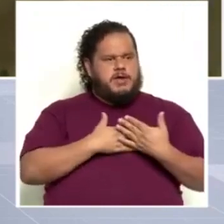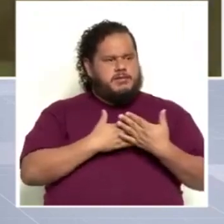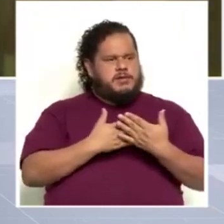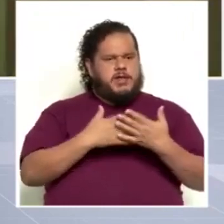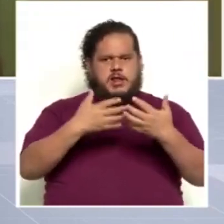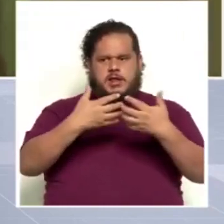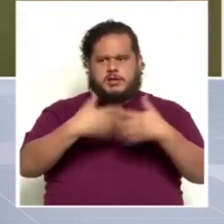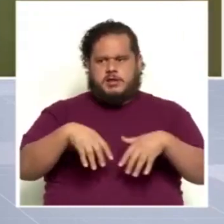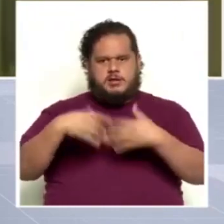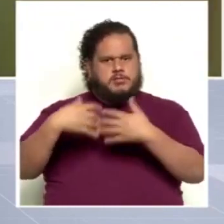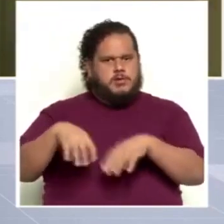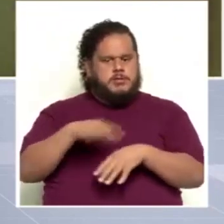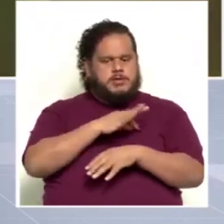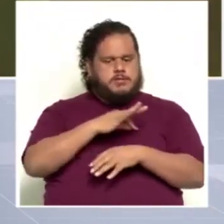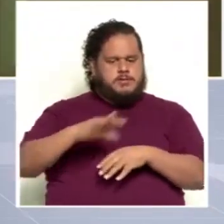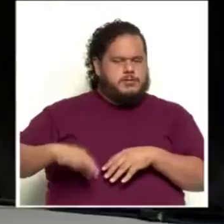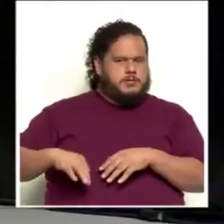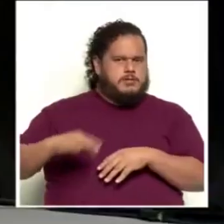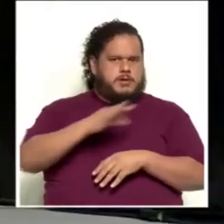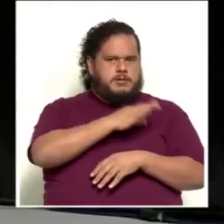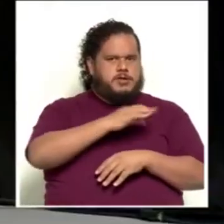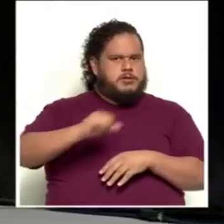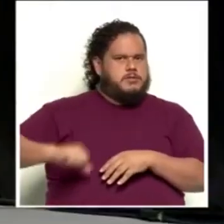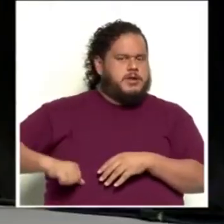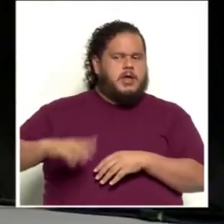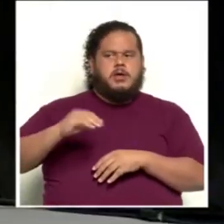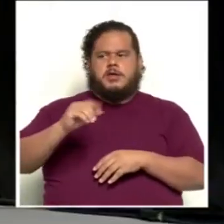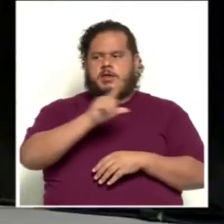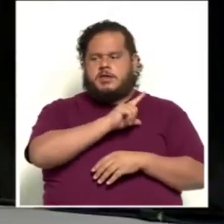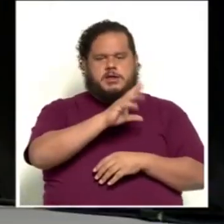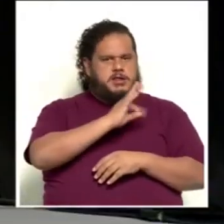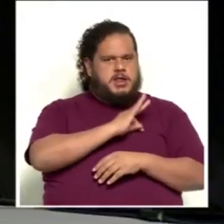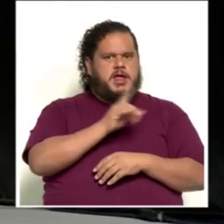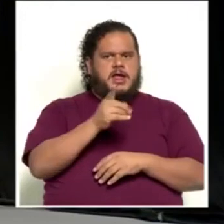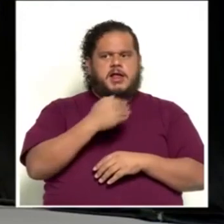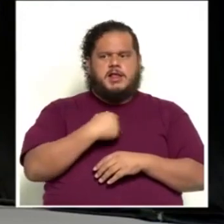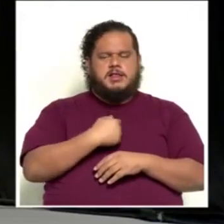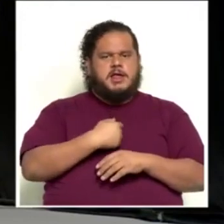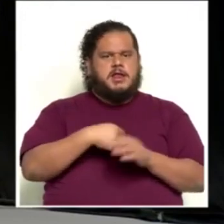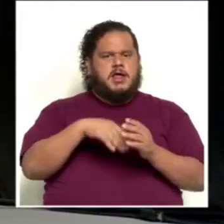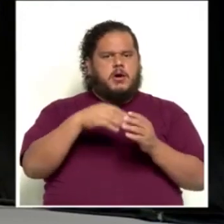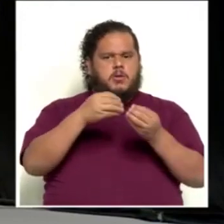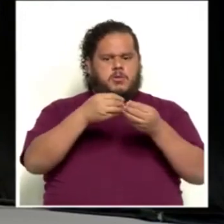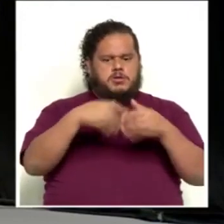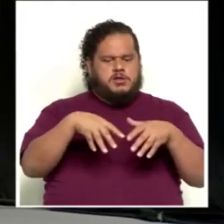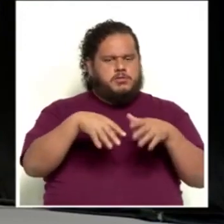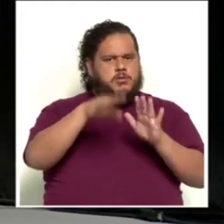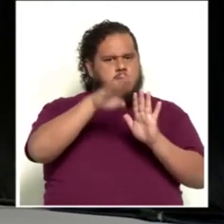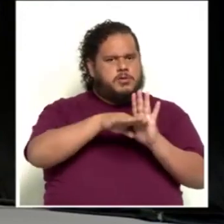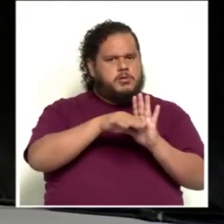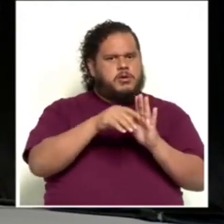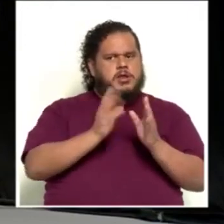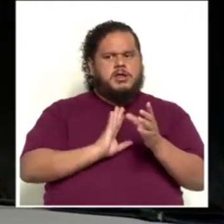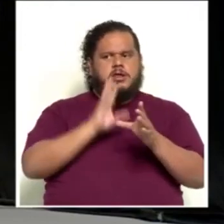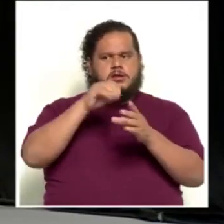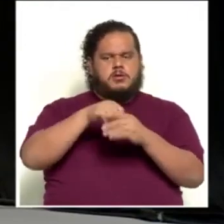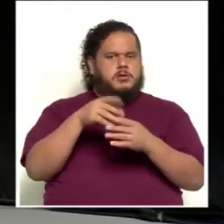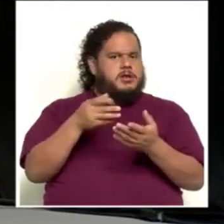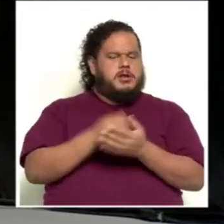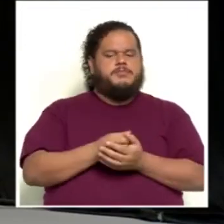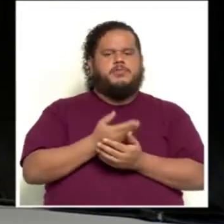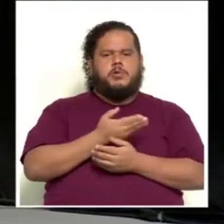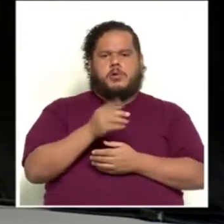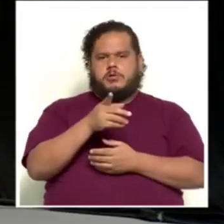desplome de los otros dos, que él tiene un desplome relativamente menor y logra colarse. ¿Es así? Sí, correcto. Cuando